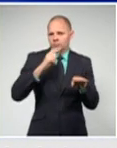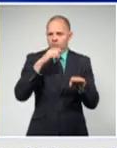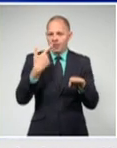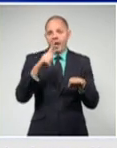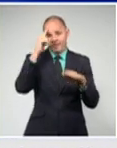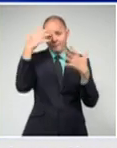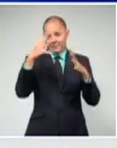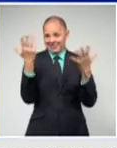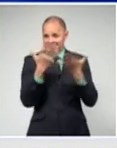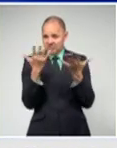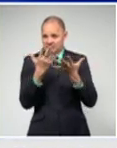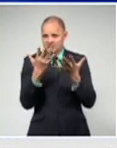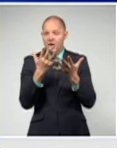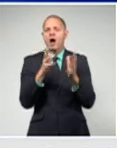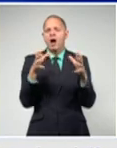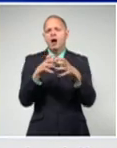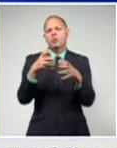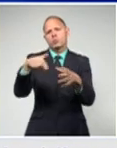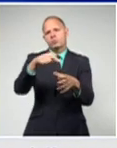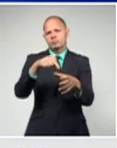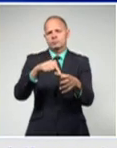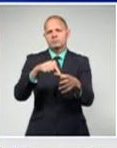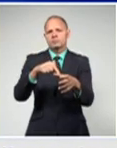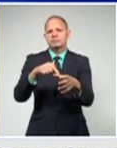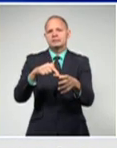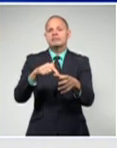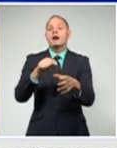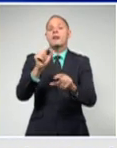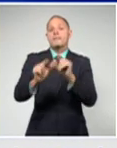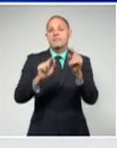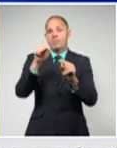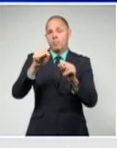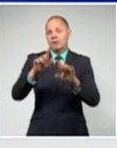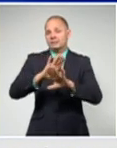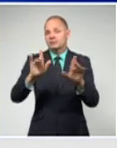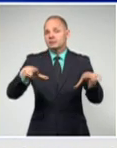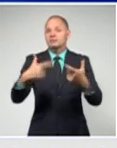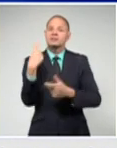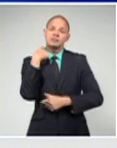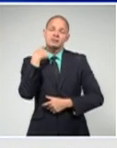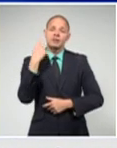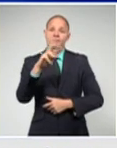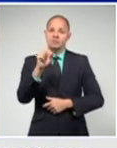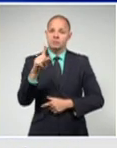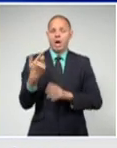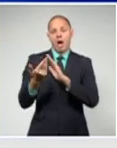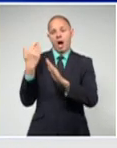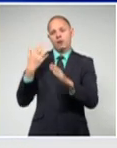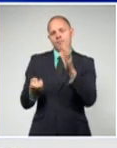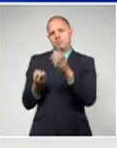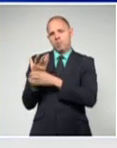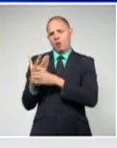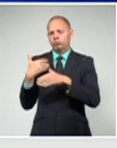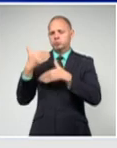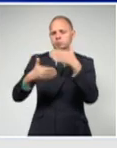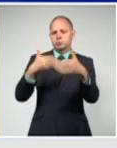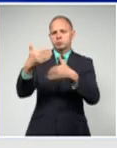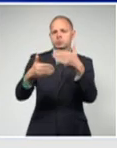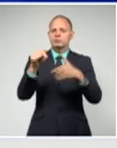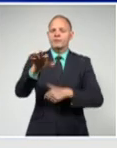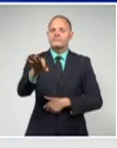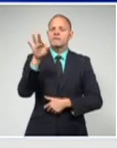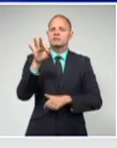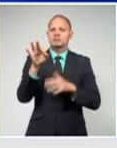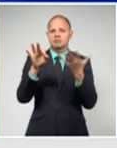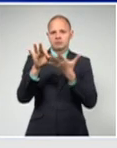de Artex. Comercial Lauros, ¿cómo no? De Artex. Que celebra hoy 21 años de haberse constituido y que fue seleccionado